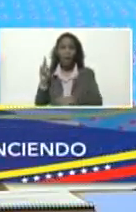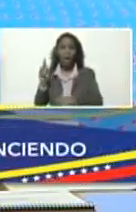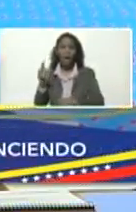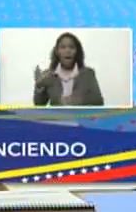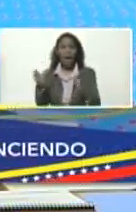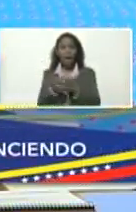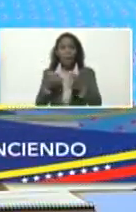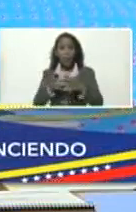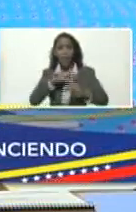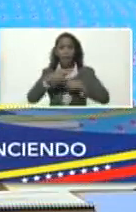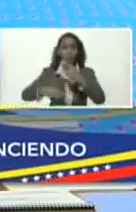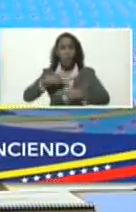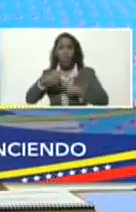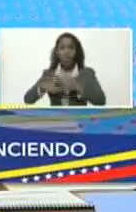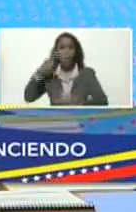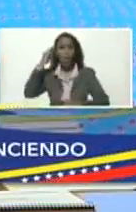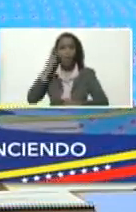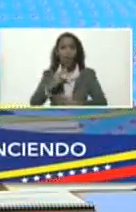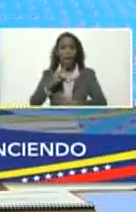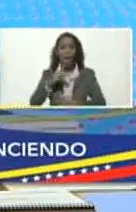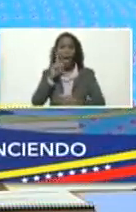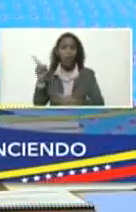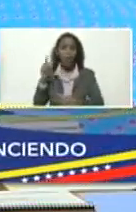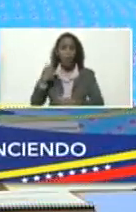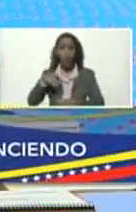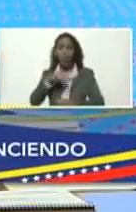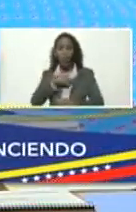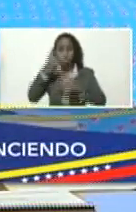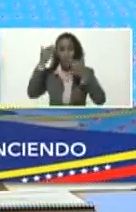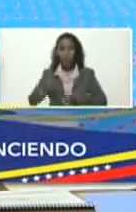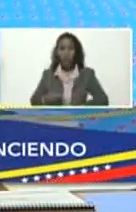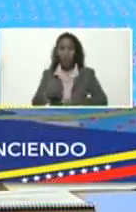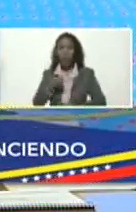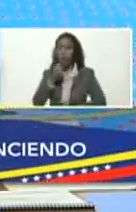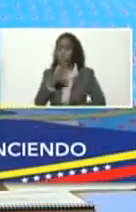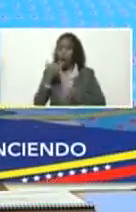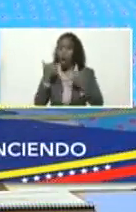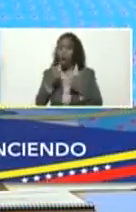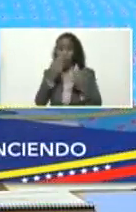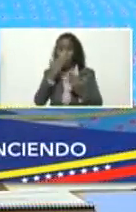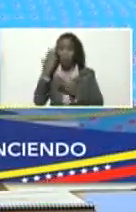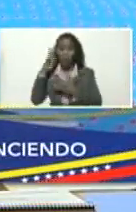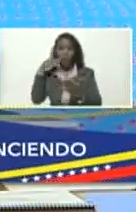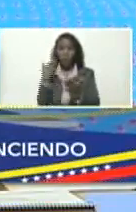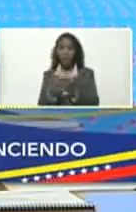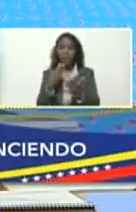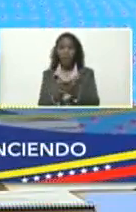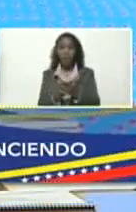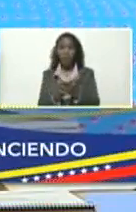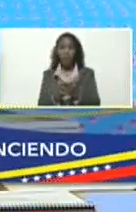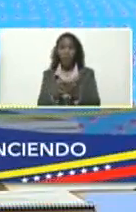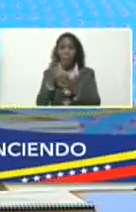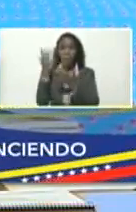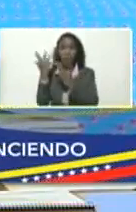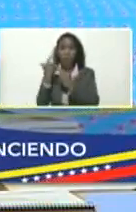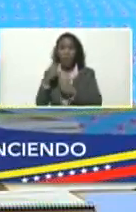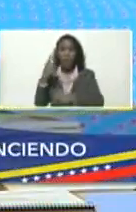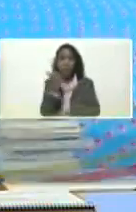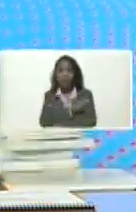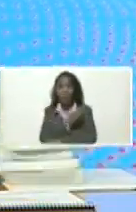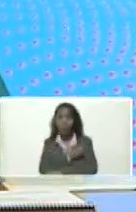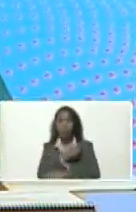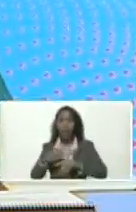la revolución bolivariana. Eso somos nosotros. Bueno, vamos a ver un testimonio que me dicen de la vacunación